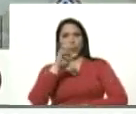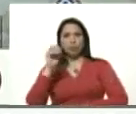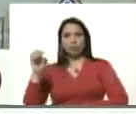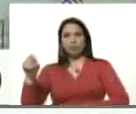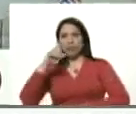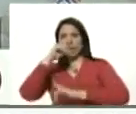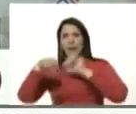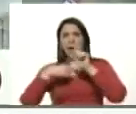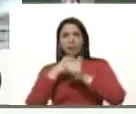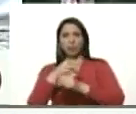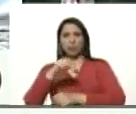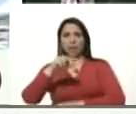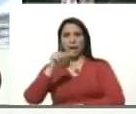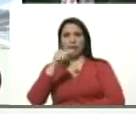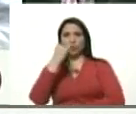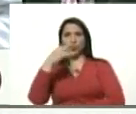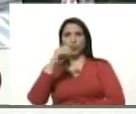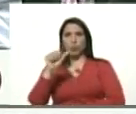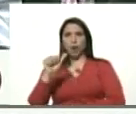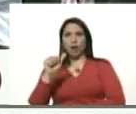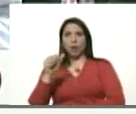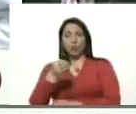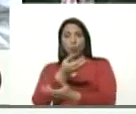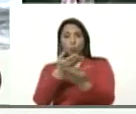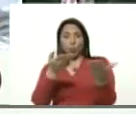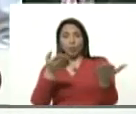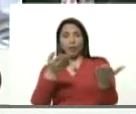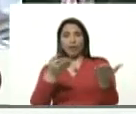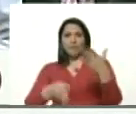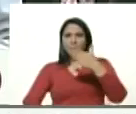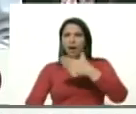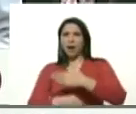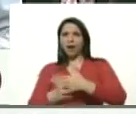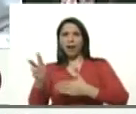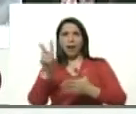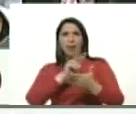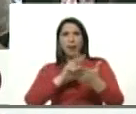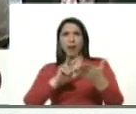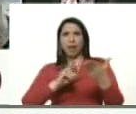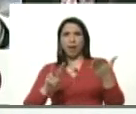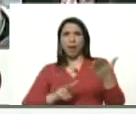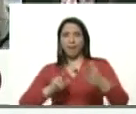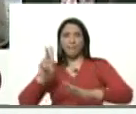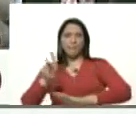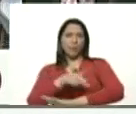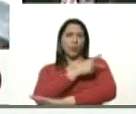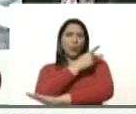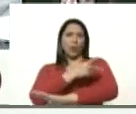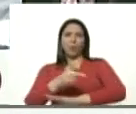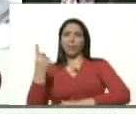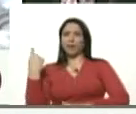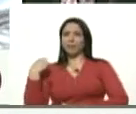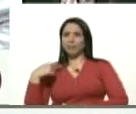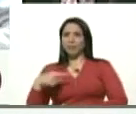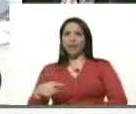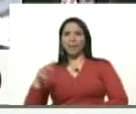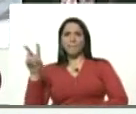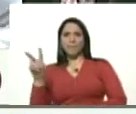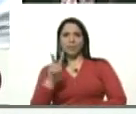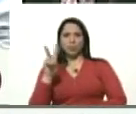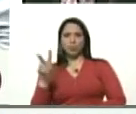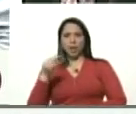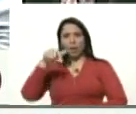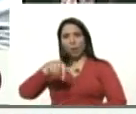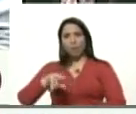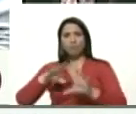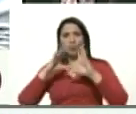de Aquiles Nasoa, ustedes van a leer poemas que tienen que ver con la Venezuela de hoy, con el